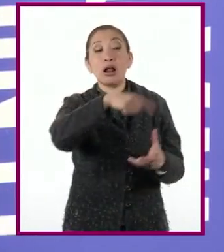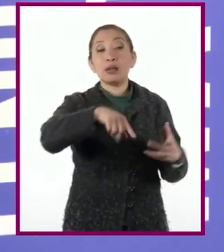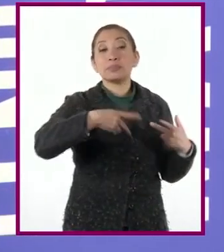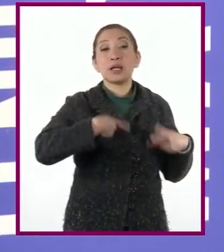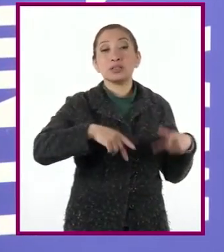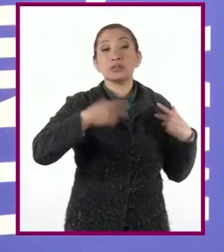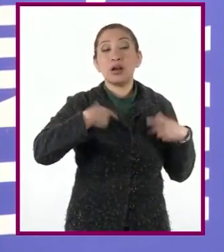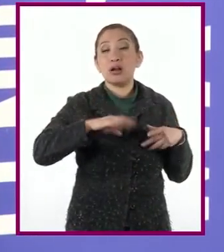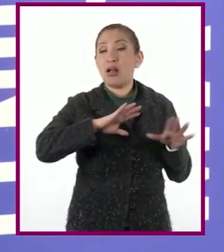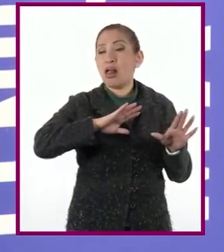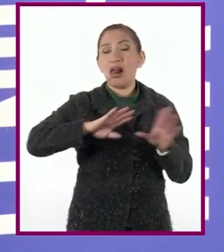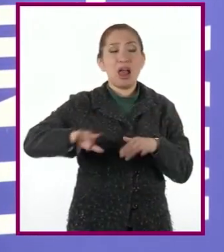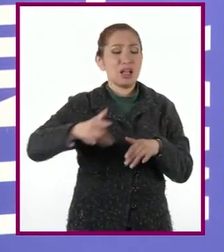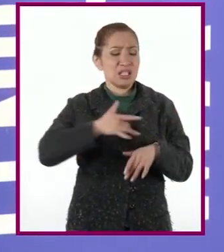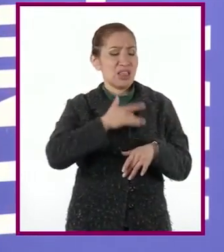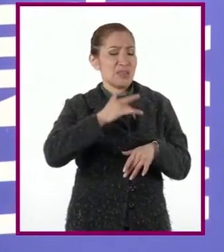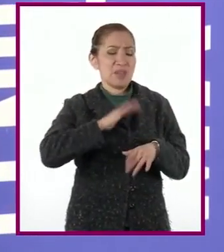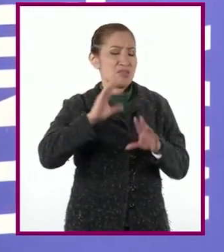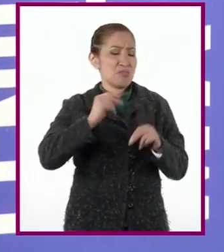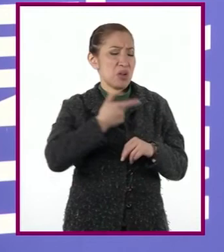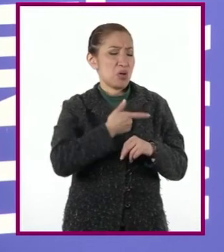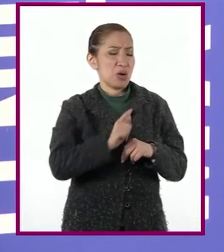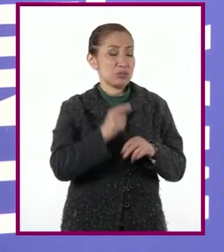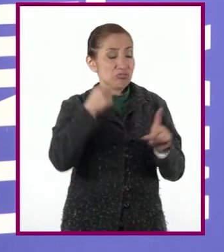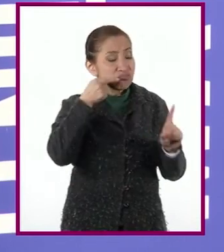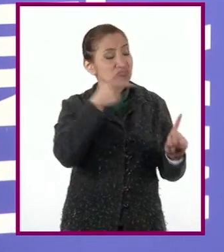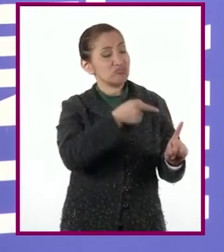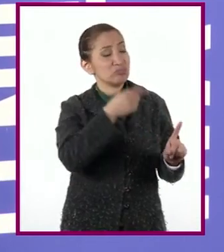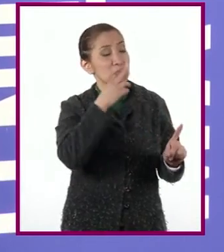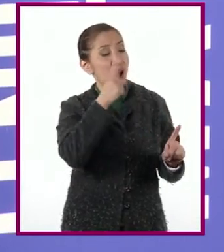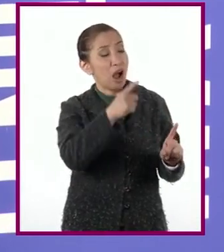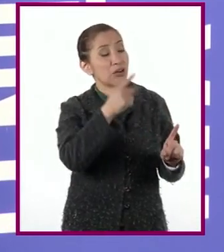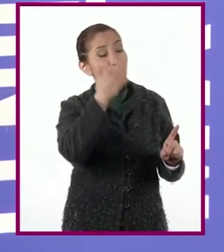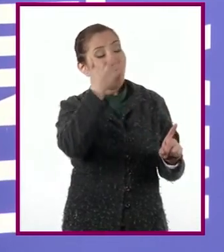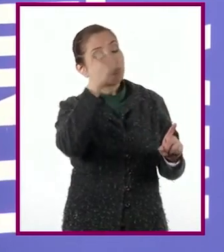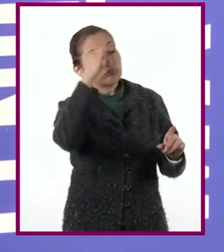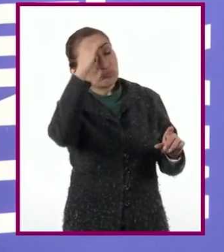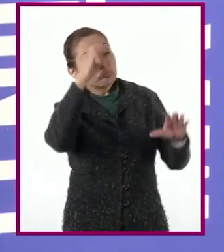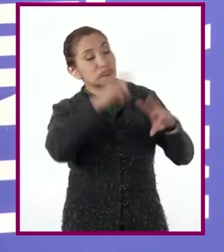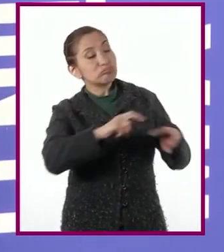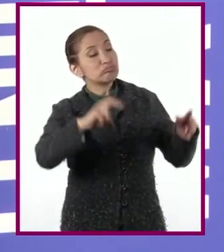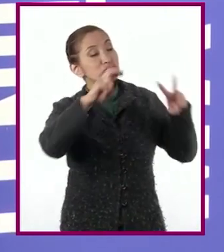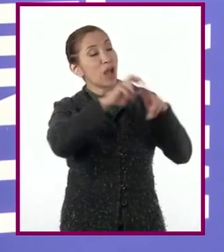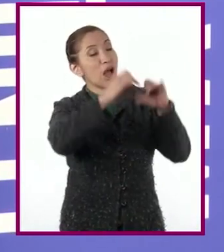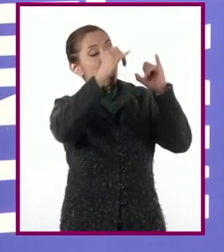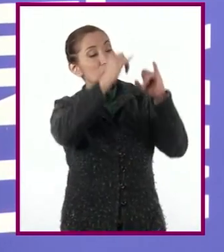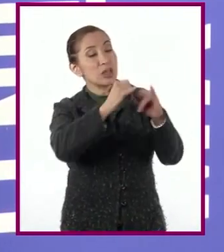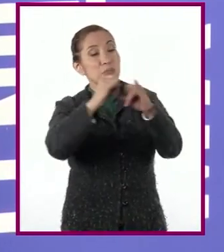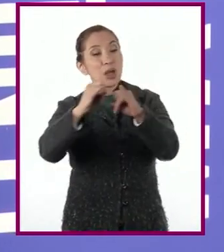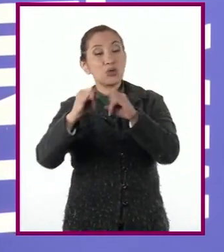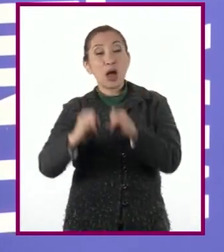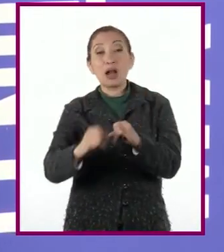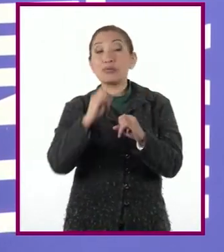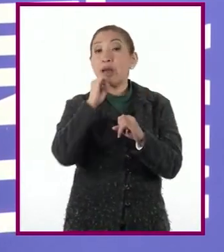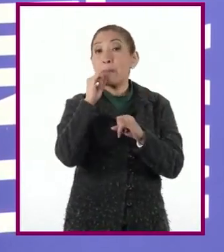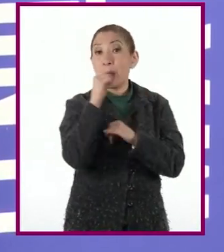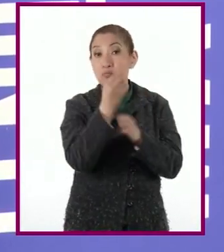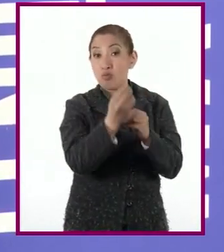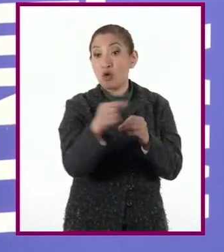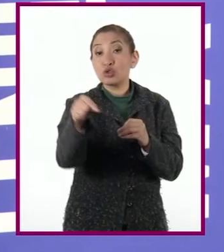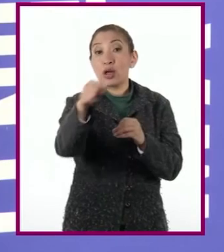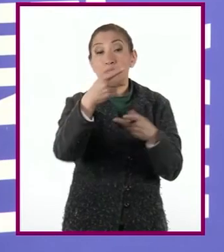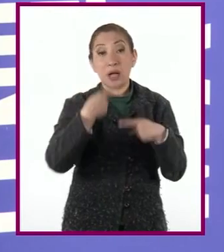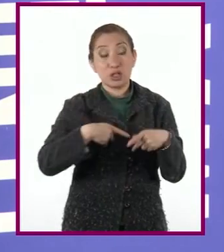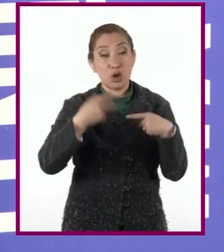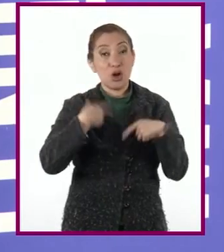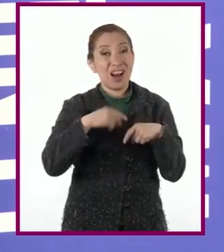sociedad dejara de lado lo sentimental y le diera paso a lo racional, a lo individual. Incluso muchos